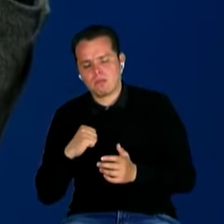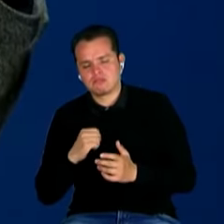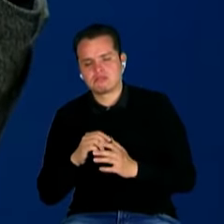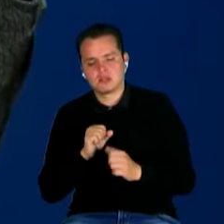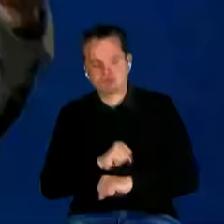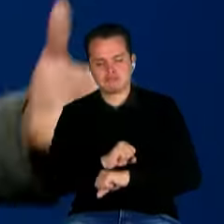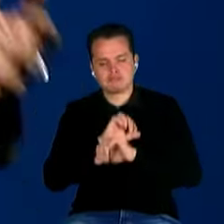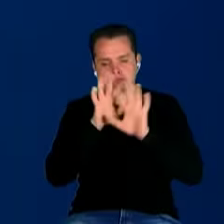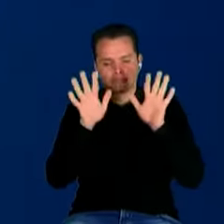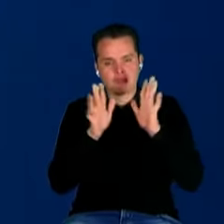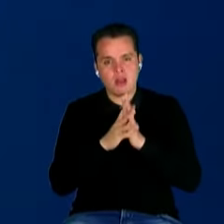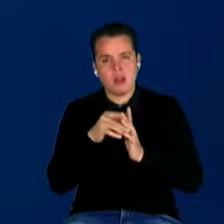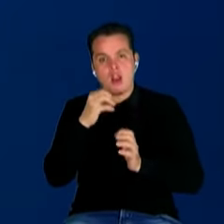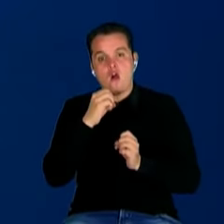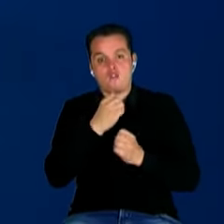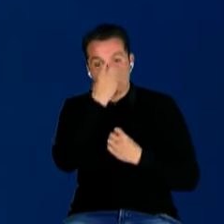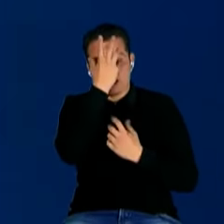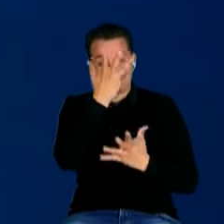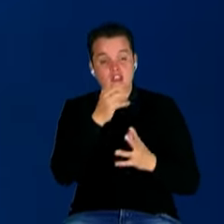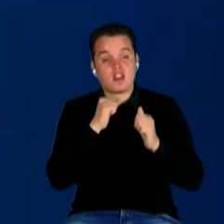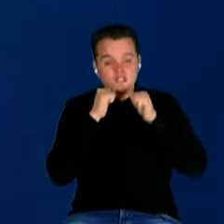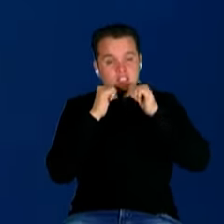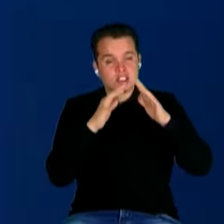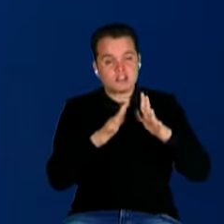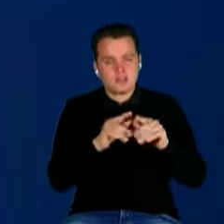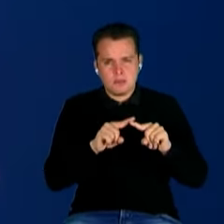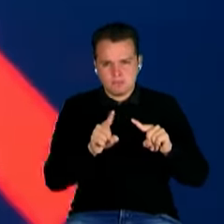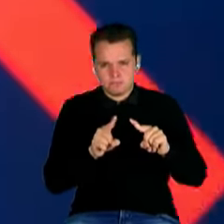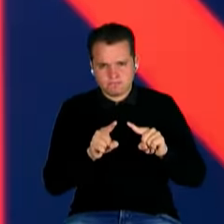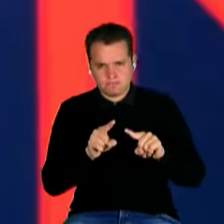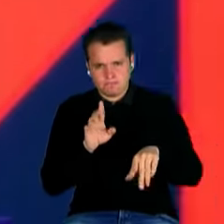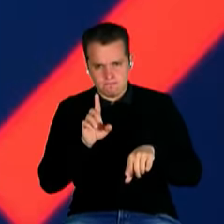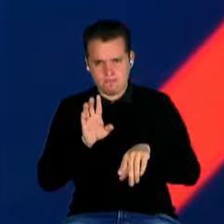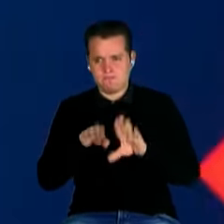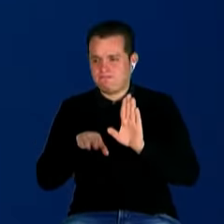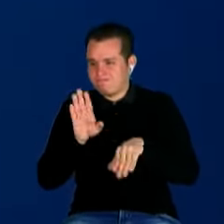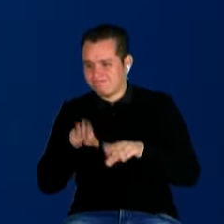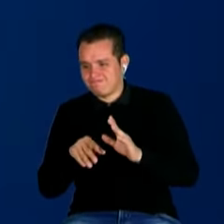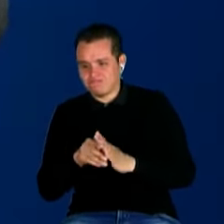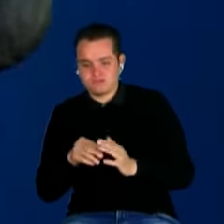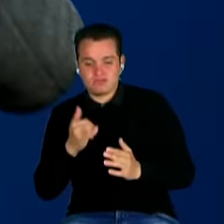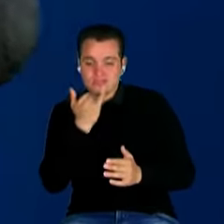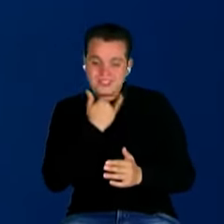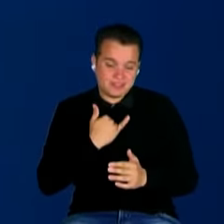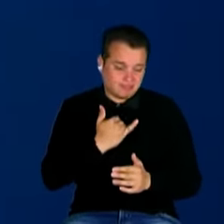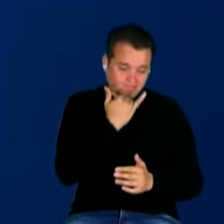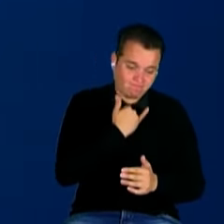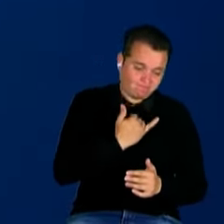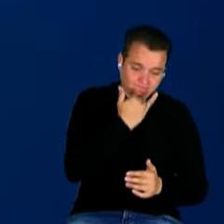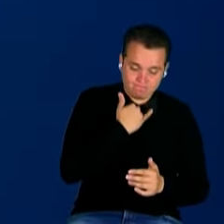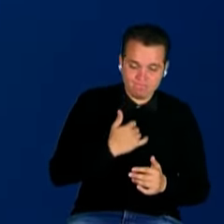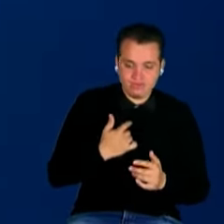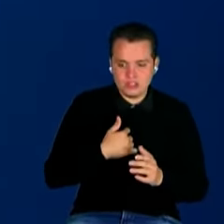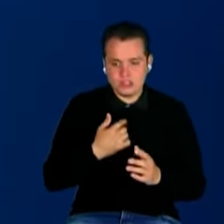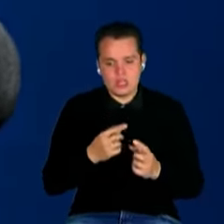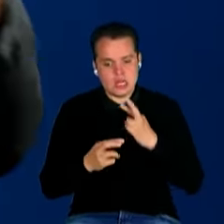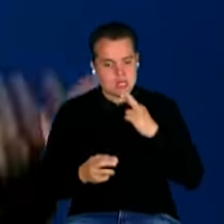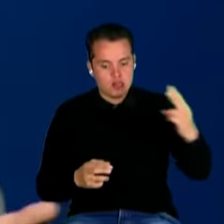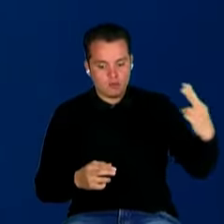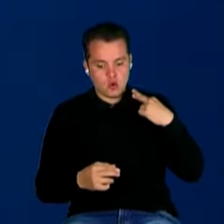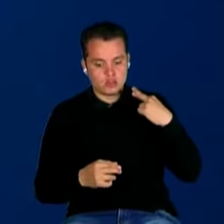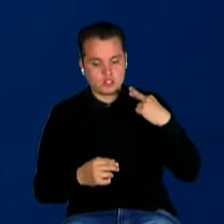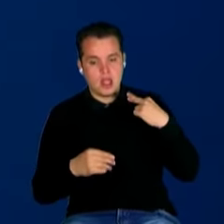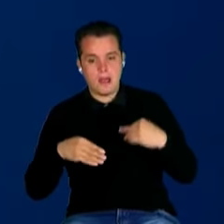en la obediencia hay bendición. Pero muchas veces cometo errores Y la respuesta de Dios a mis errores